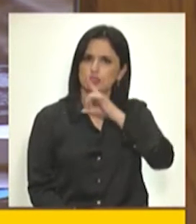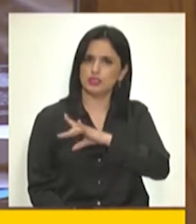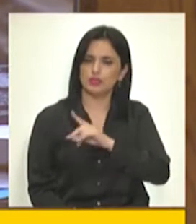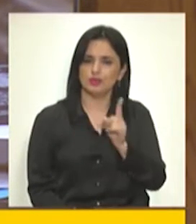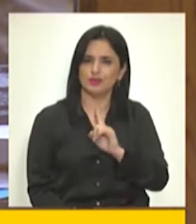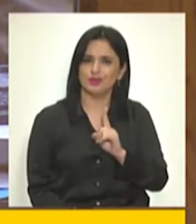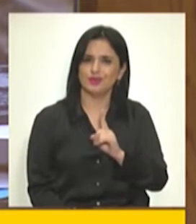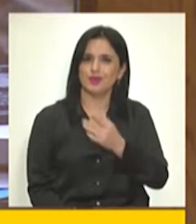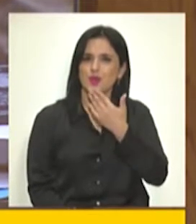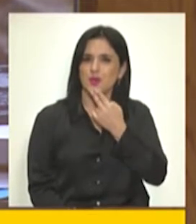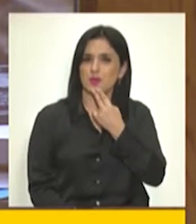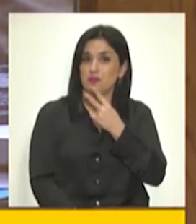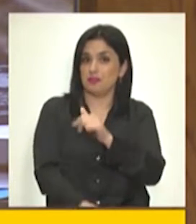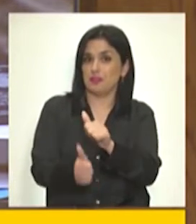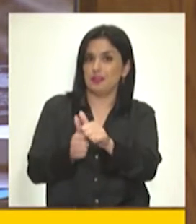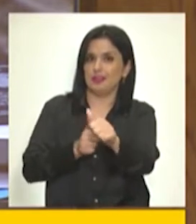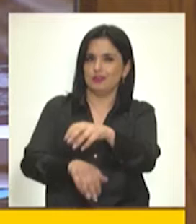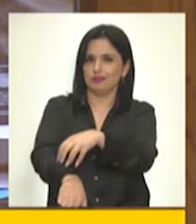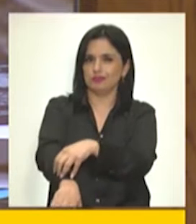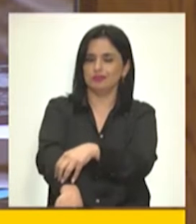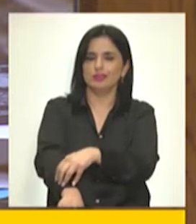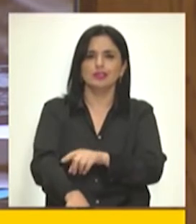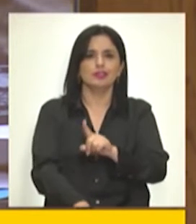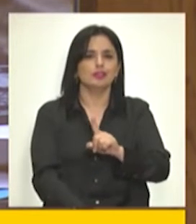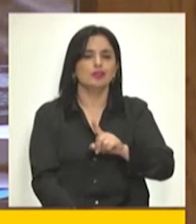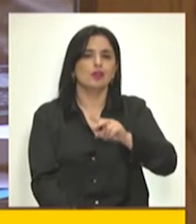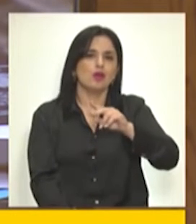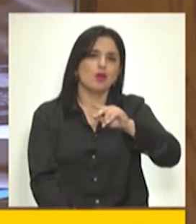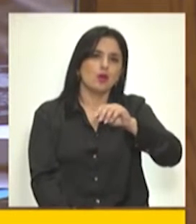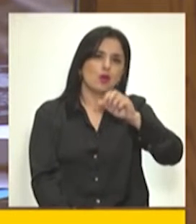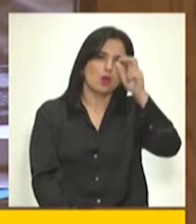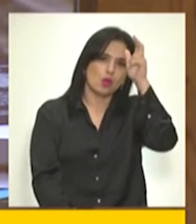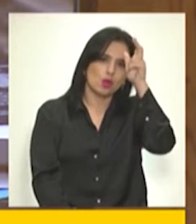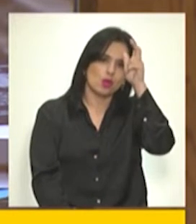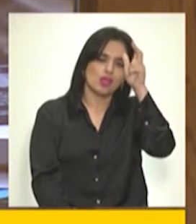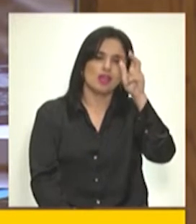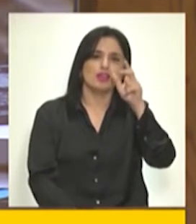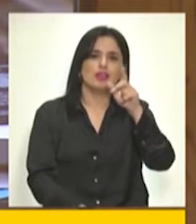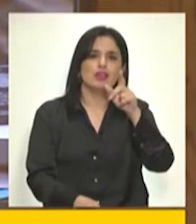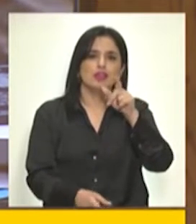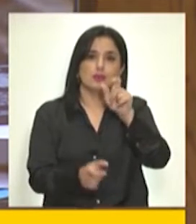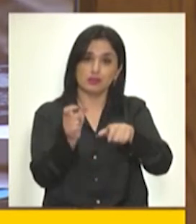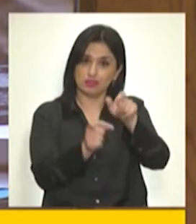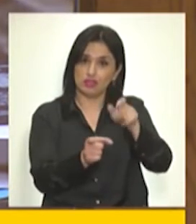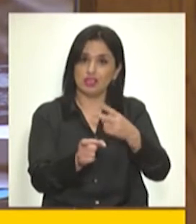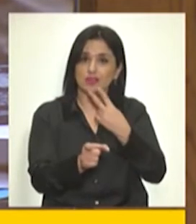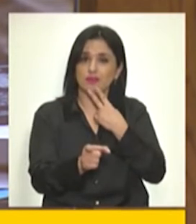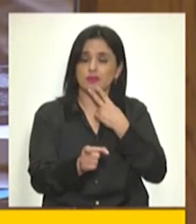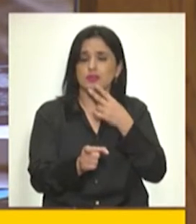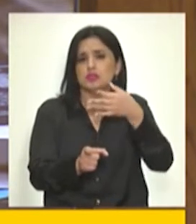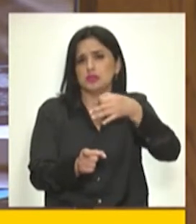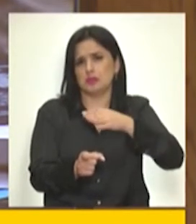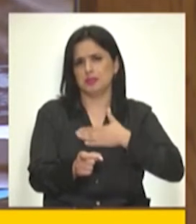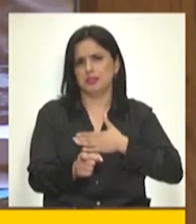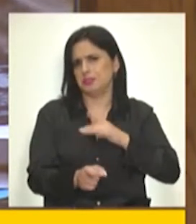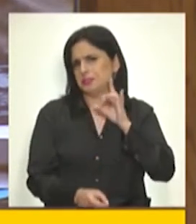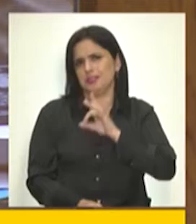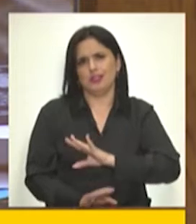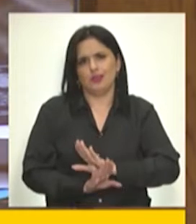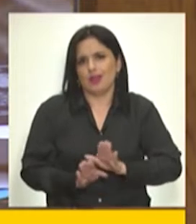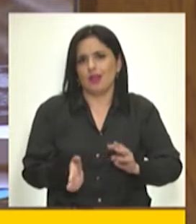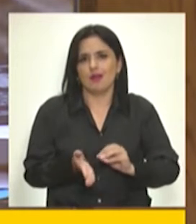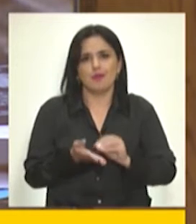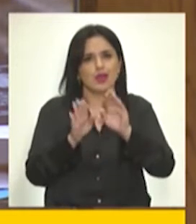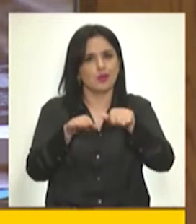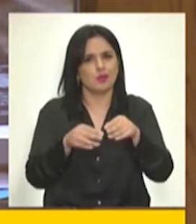en esos territorios loicenino y hay senina los coyhaiquinos los coyhaiquinas solamente quieren ser chilenos y tener las mismas oportunidades que